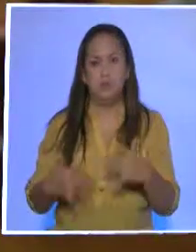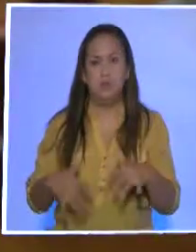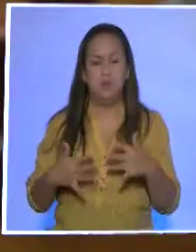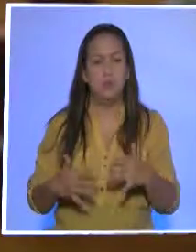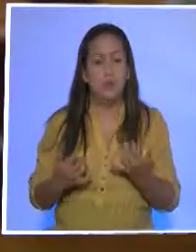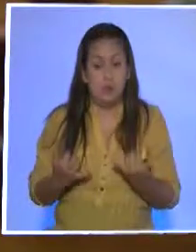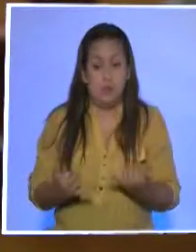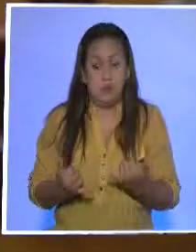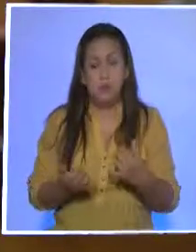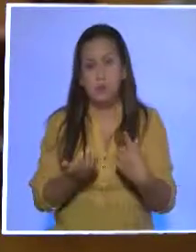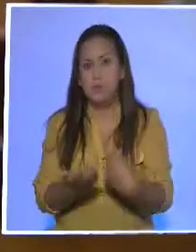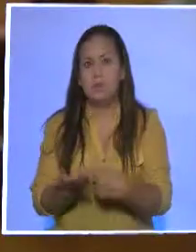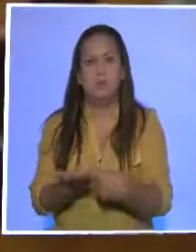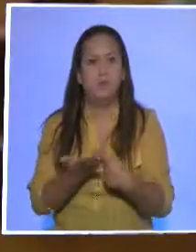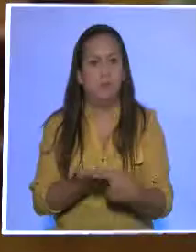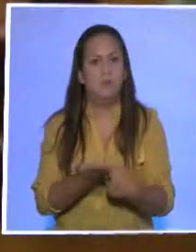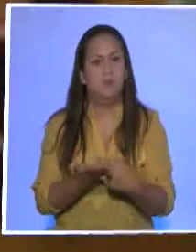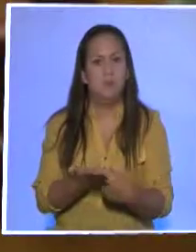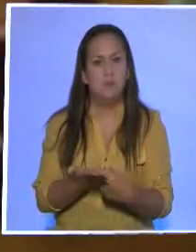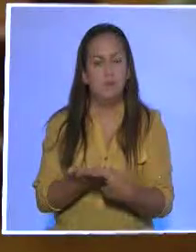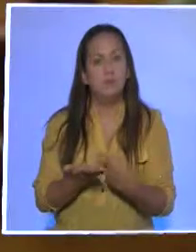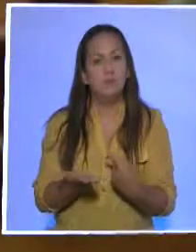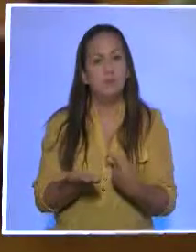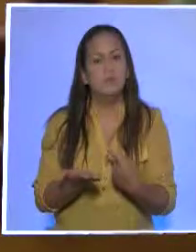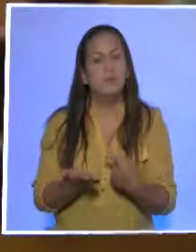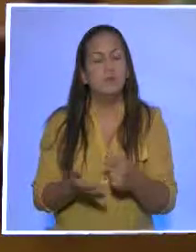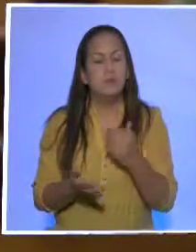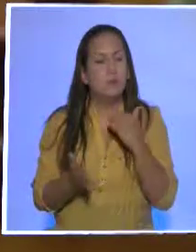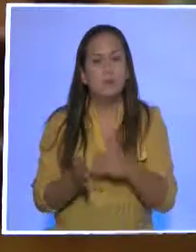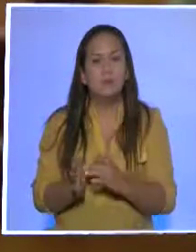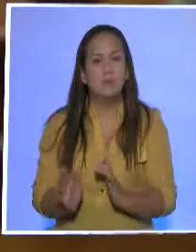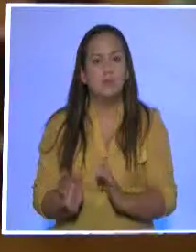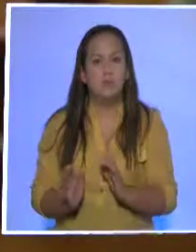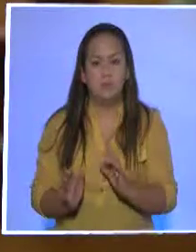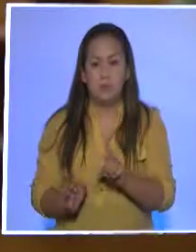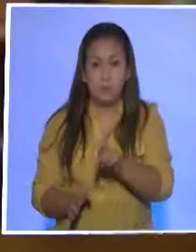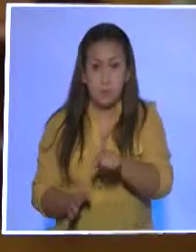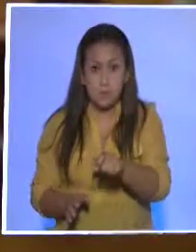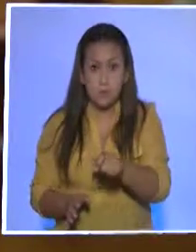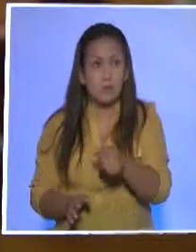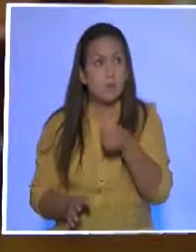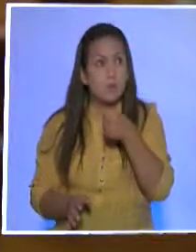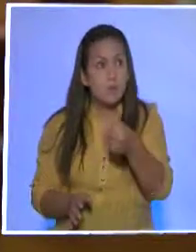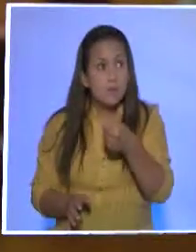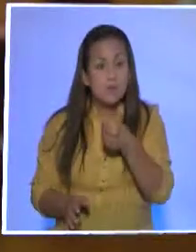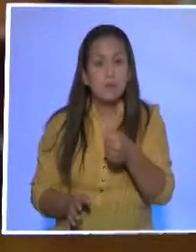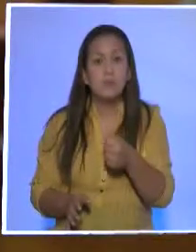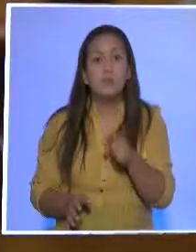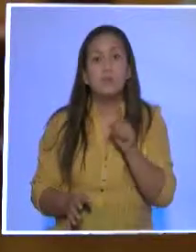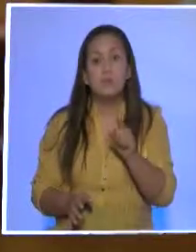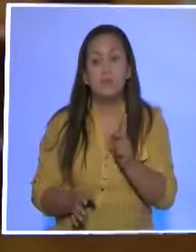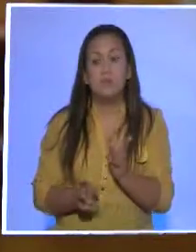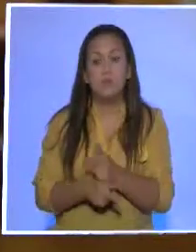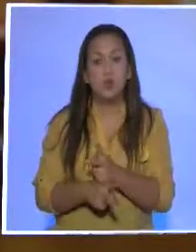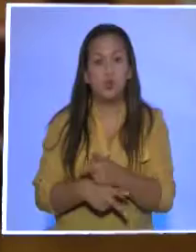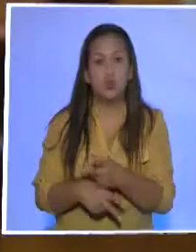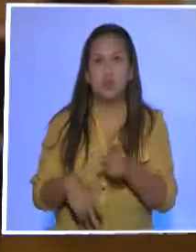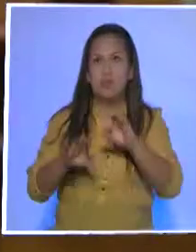discutiendo que los medios de producción deben estar en manos de los trabajadores